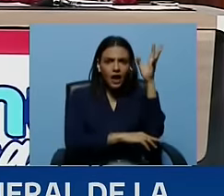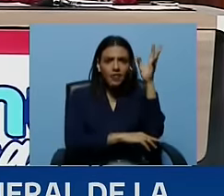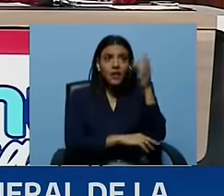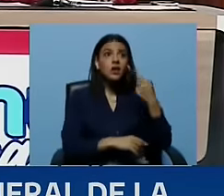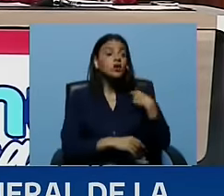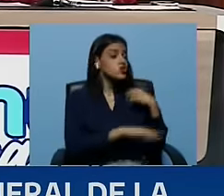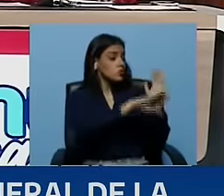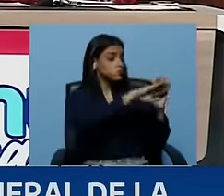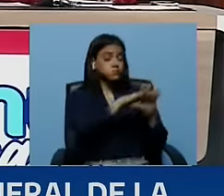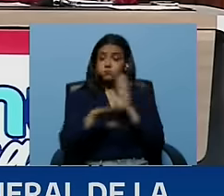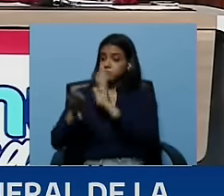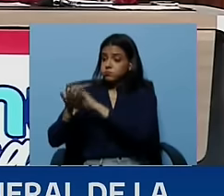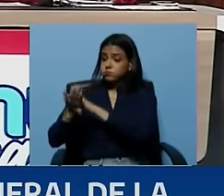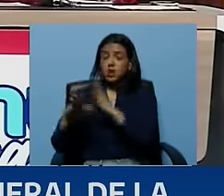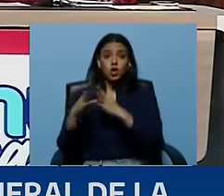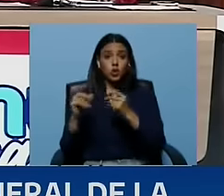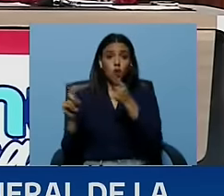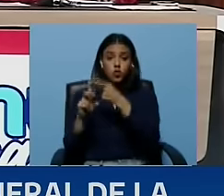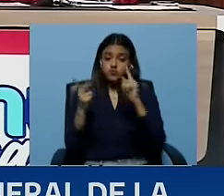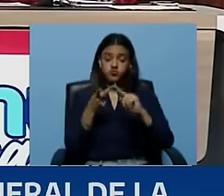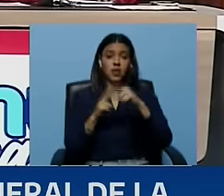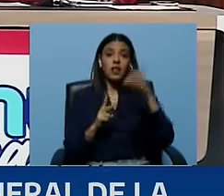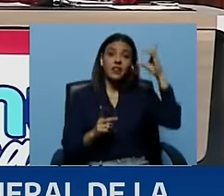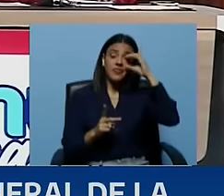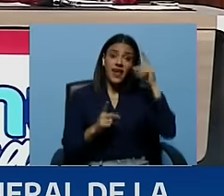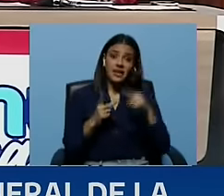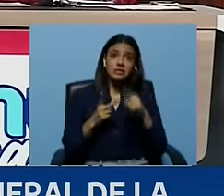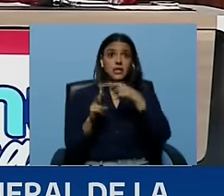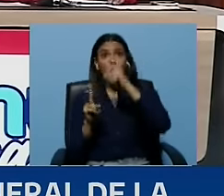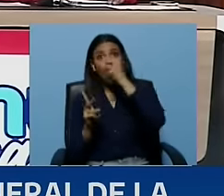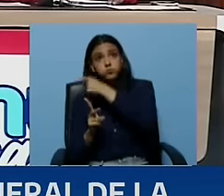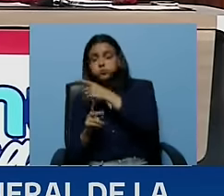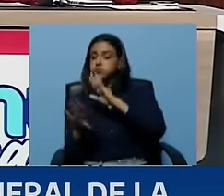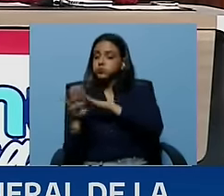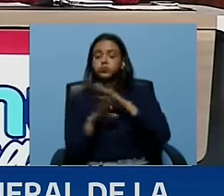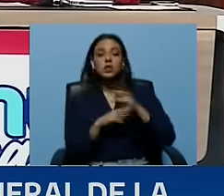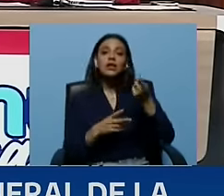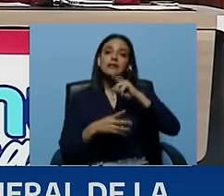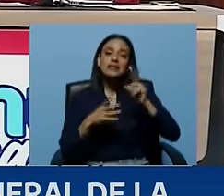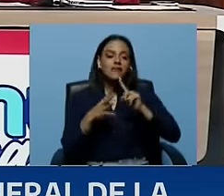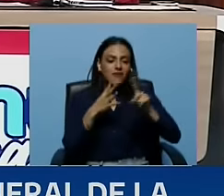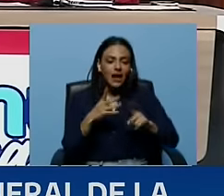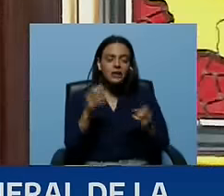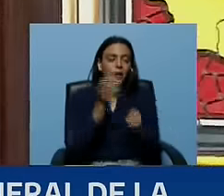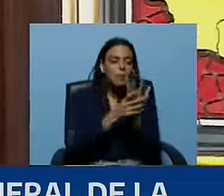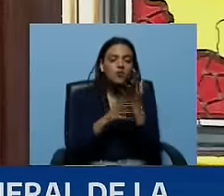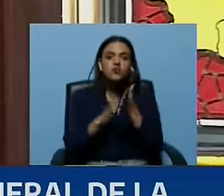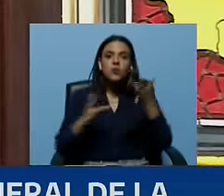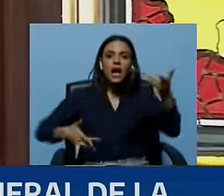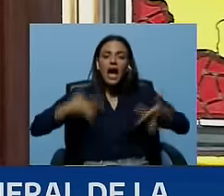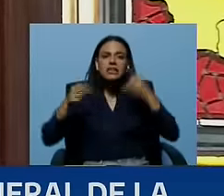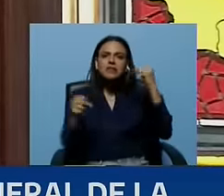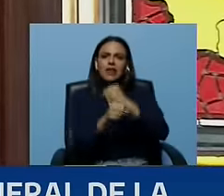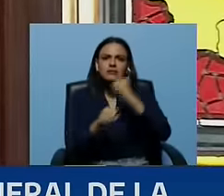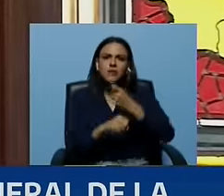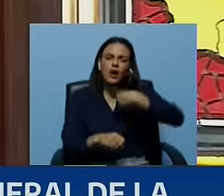los encargo a ustedes dos, a Delcy y Ángel Prado, múltiples jornadas de trabajo para